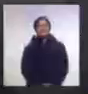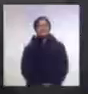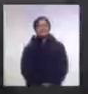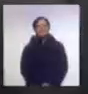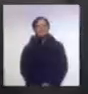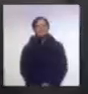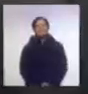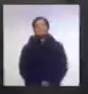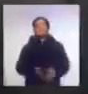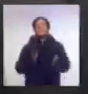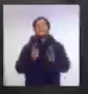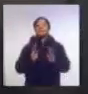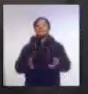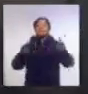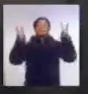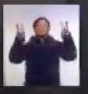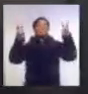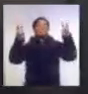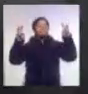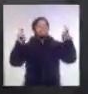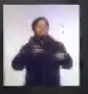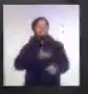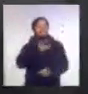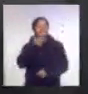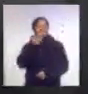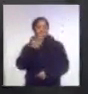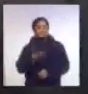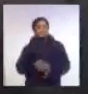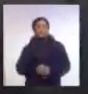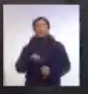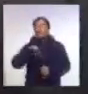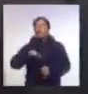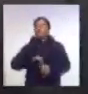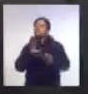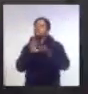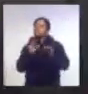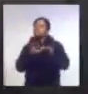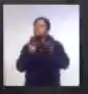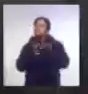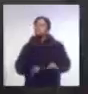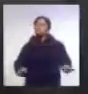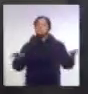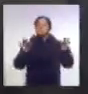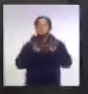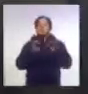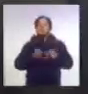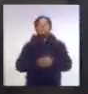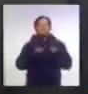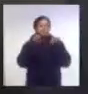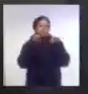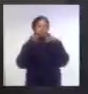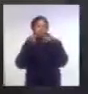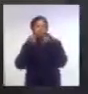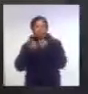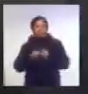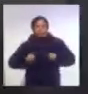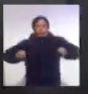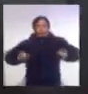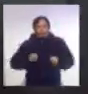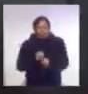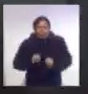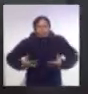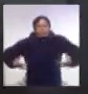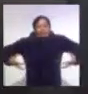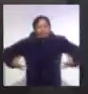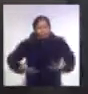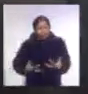Bueno, estamos ya en nuestra sección Bienestar y hoy le vamos a hablar de la importancia del control del peso y